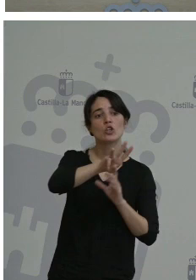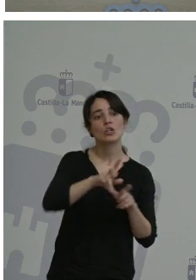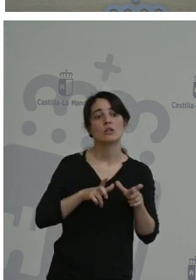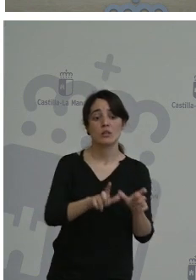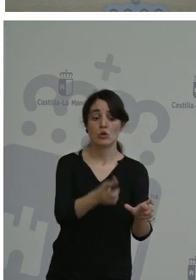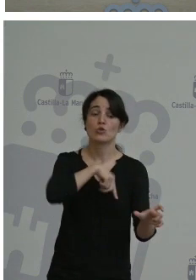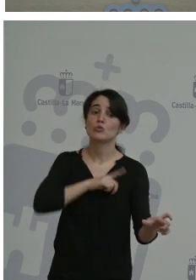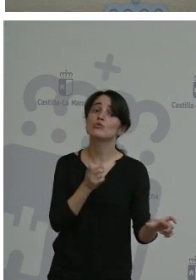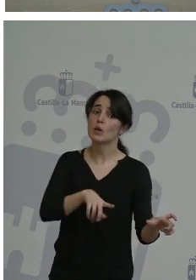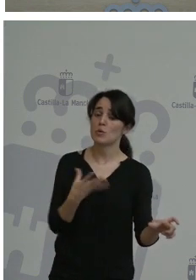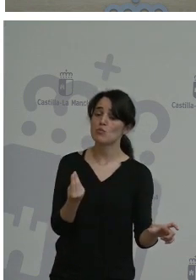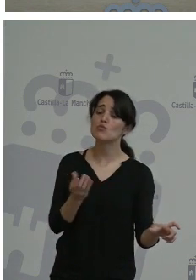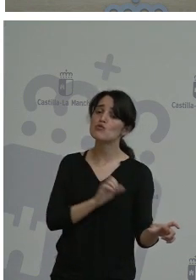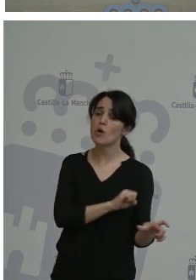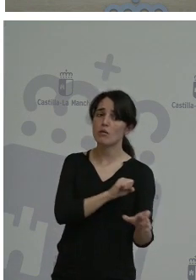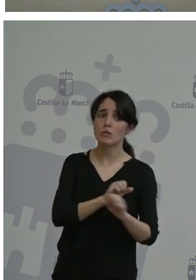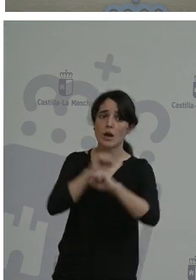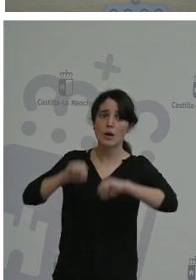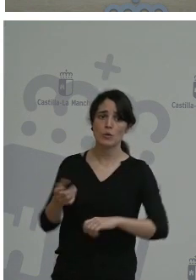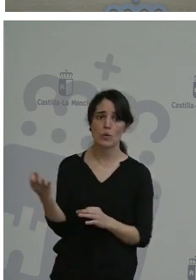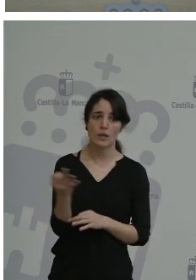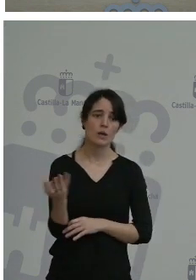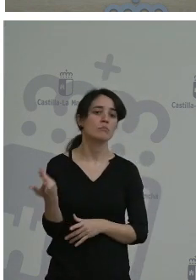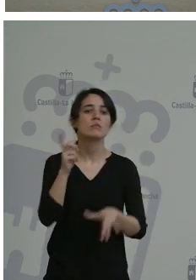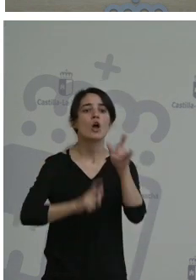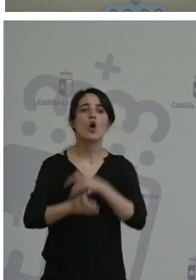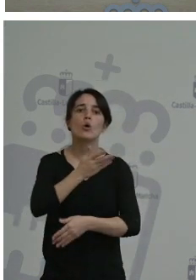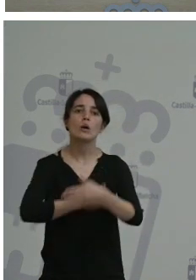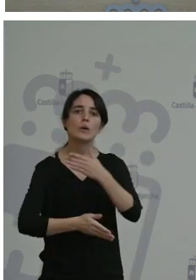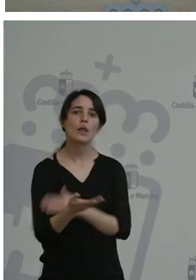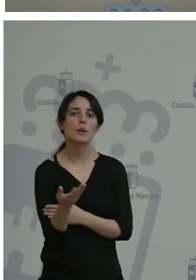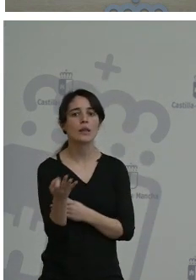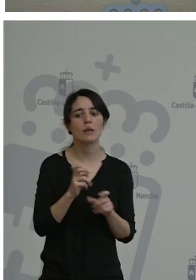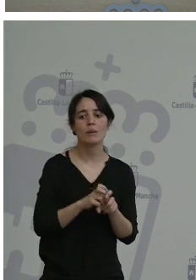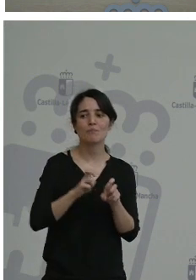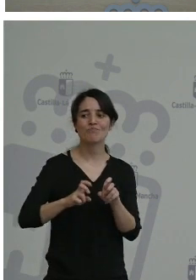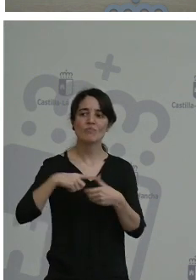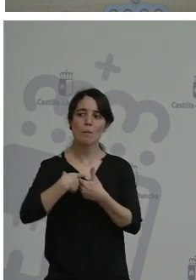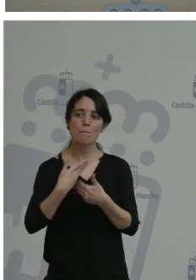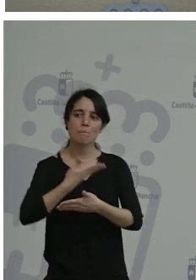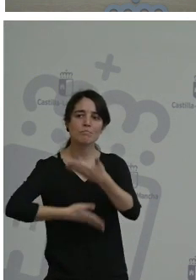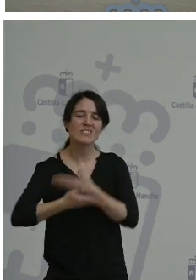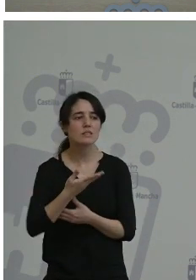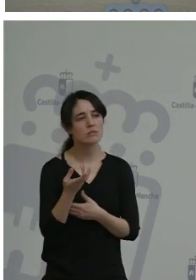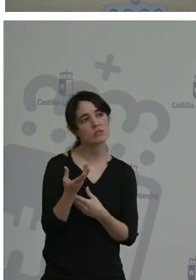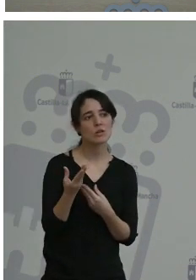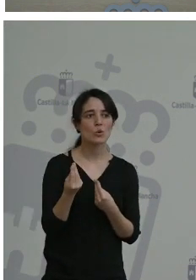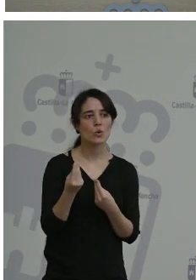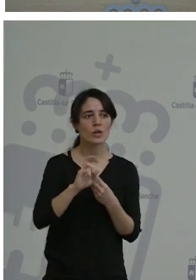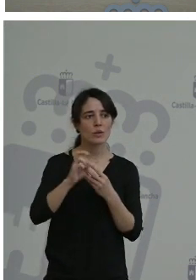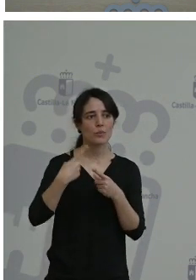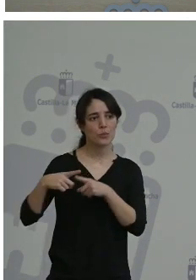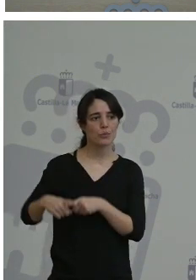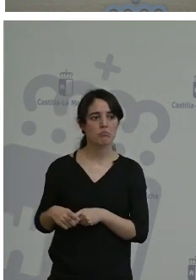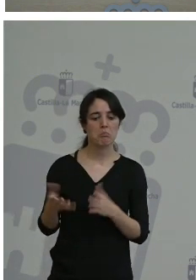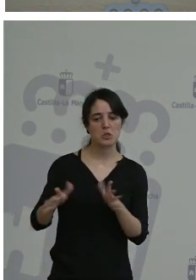El número de colaboradores a la hora de realizar un examen, pues, es muy variable. Entendemos que puede ser una media, pues, un colaborador, pues, por